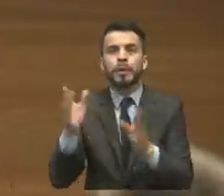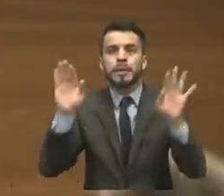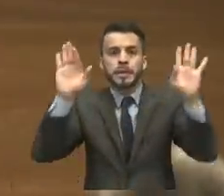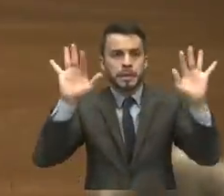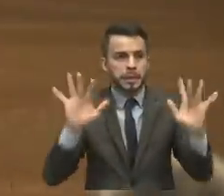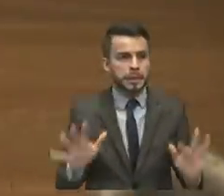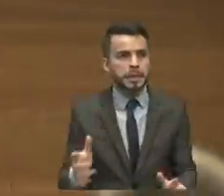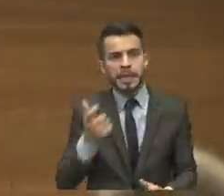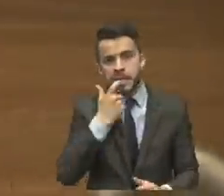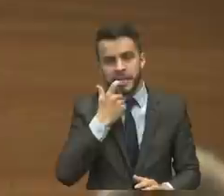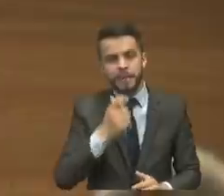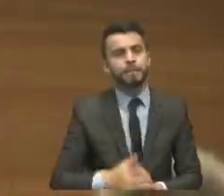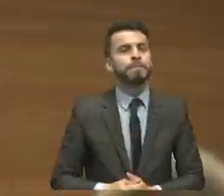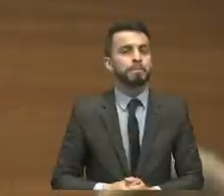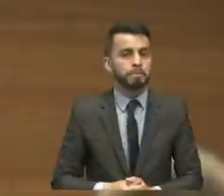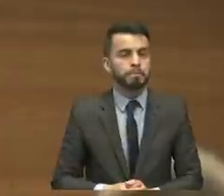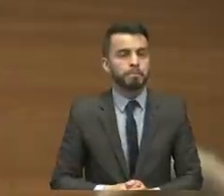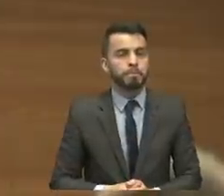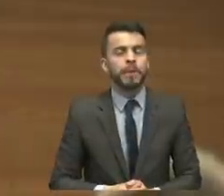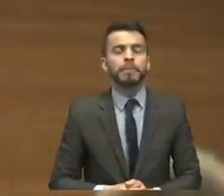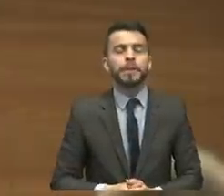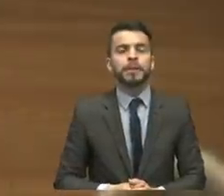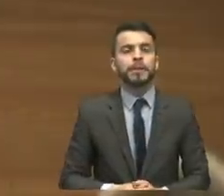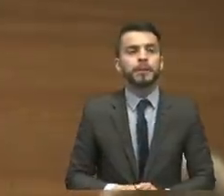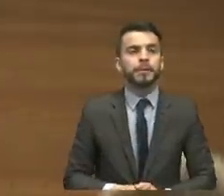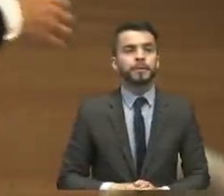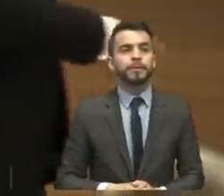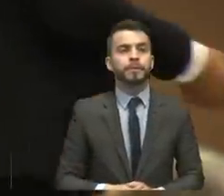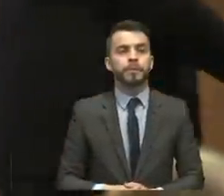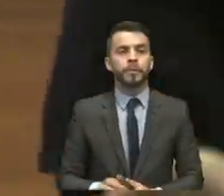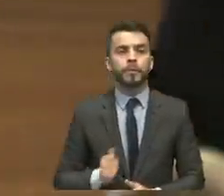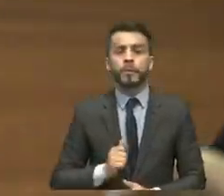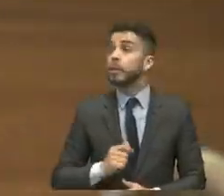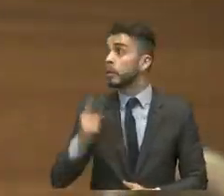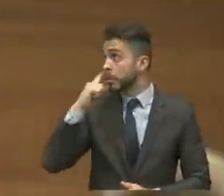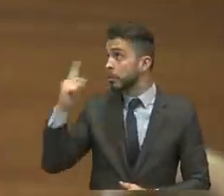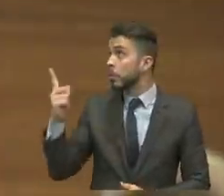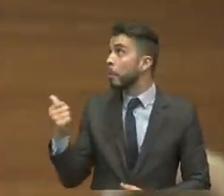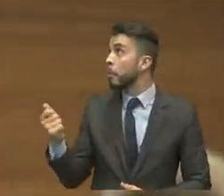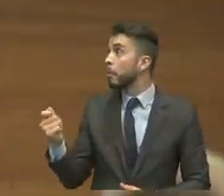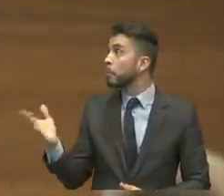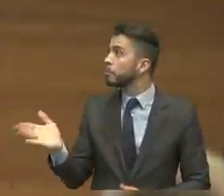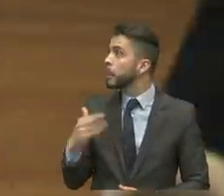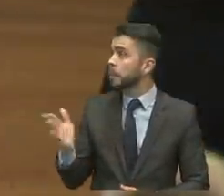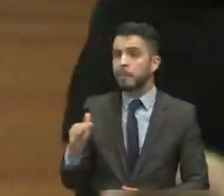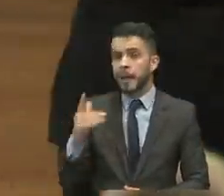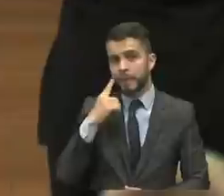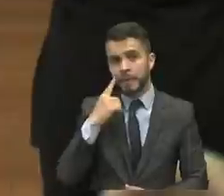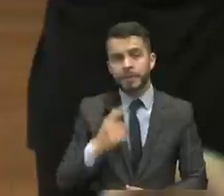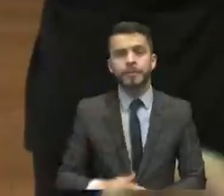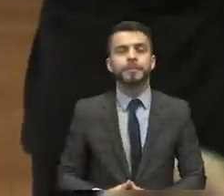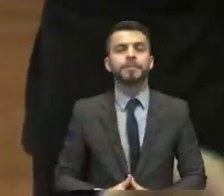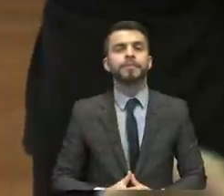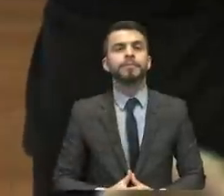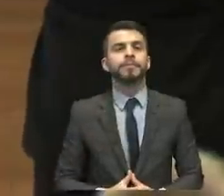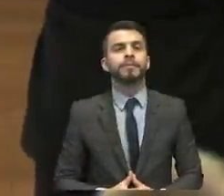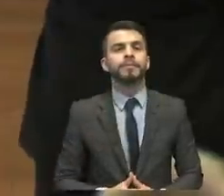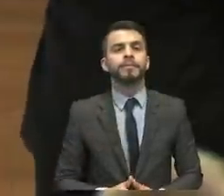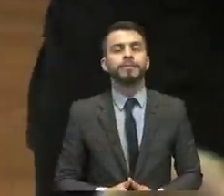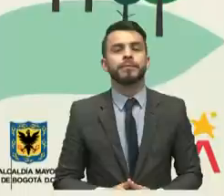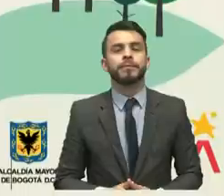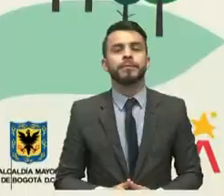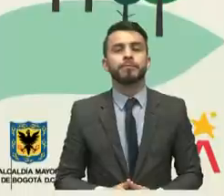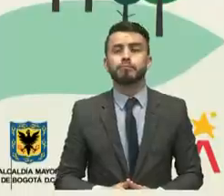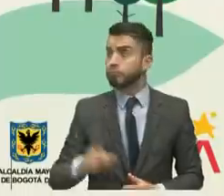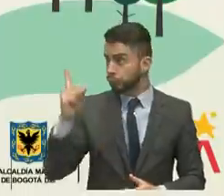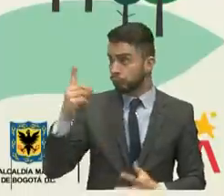Aquí yo mostré una, pero no sé si nos podemos devolver como para mostrarte alguna. Todo esto además se lo entregamos, si ustedes lo